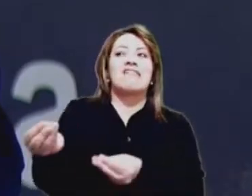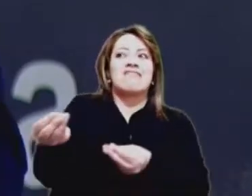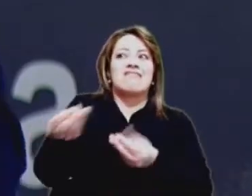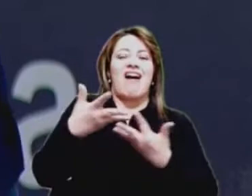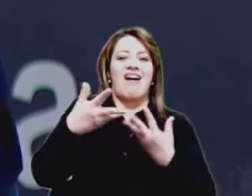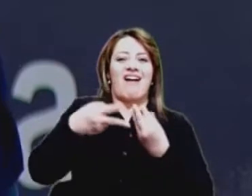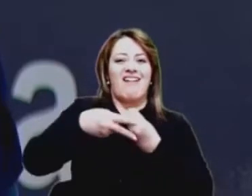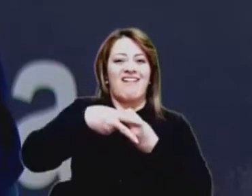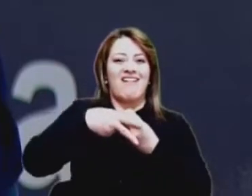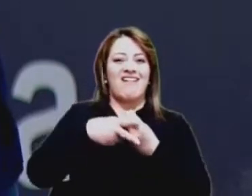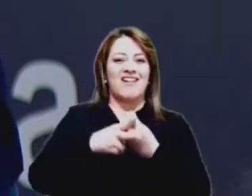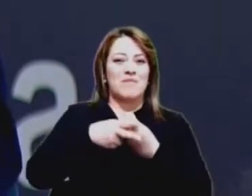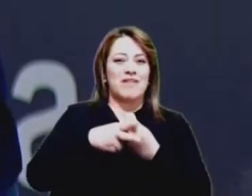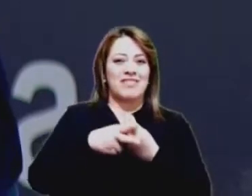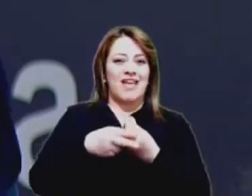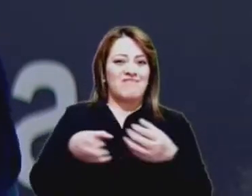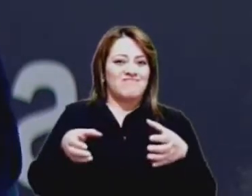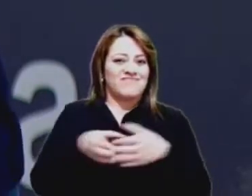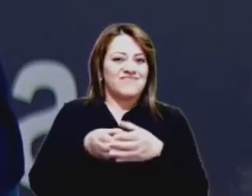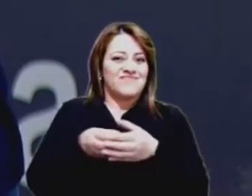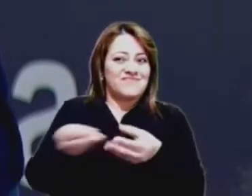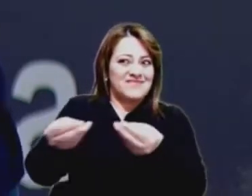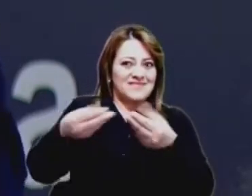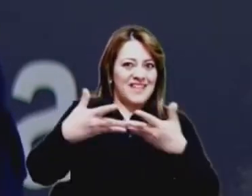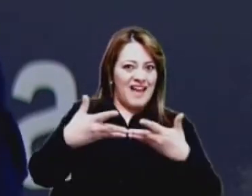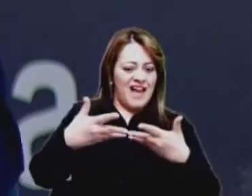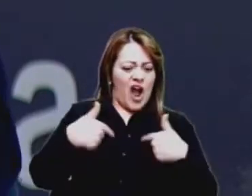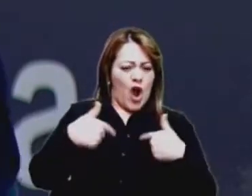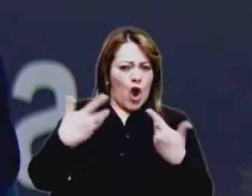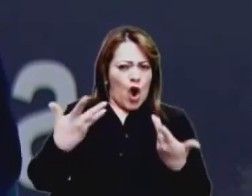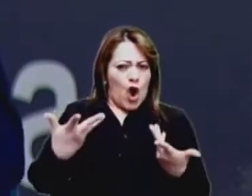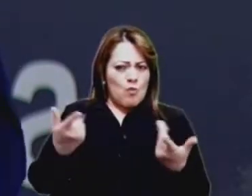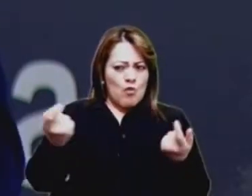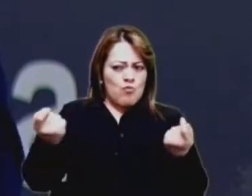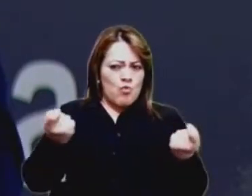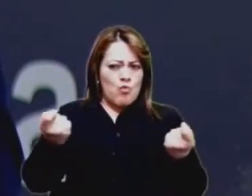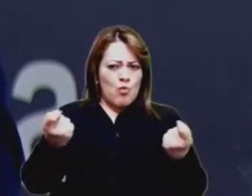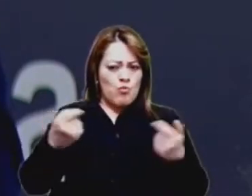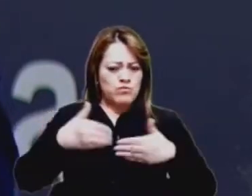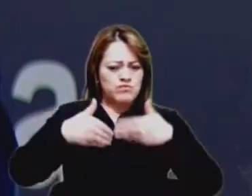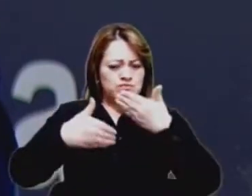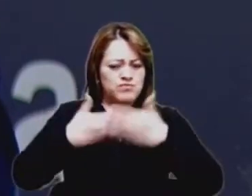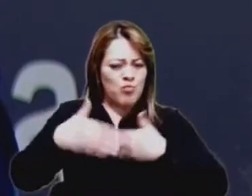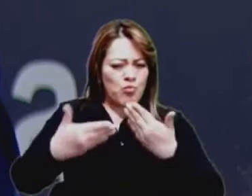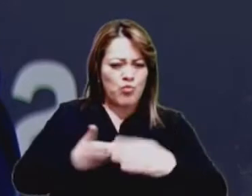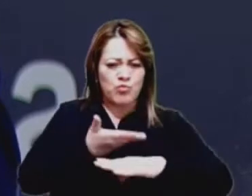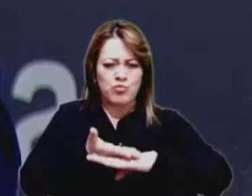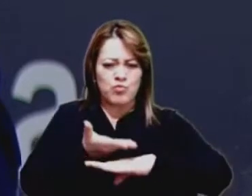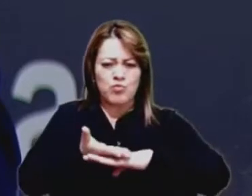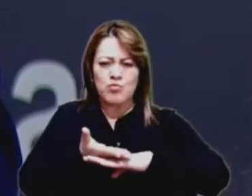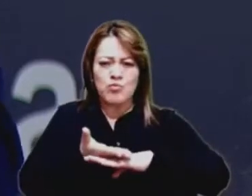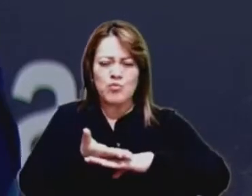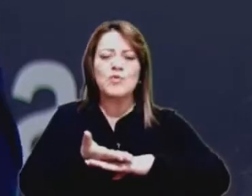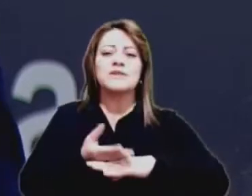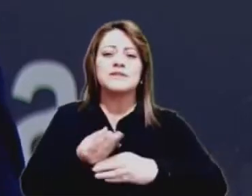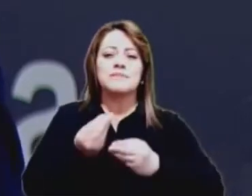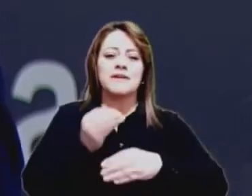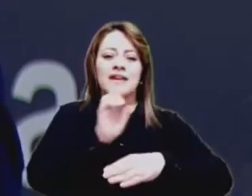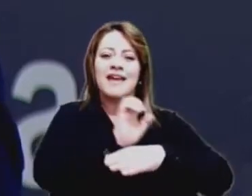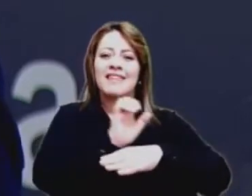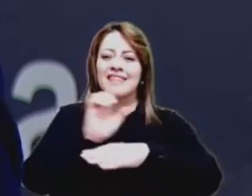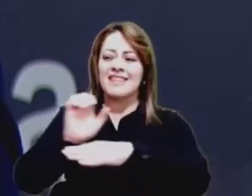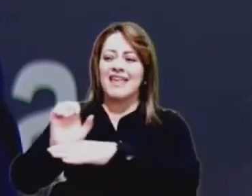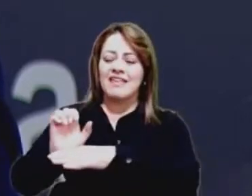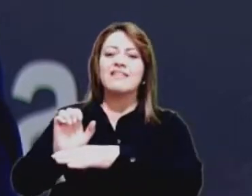que nos sirve a nosotros también como posible fórmula como posible alternativa para que las entidades consideren